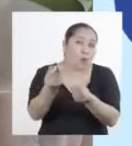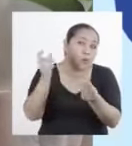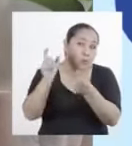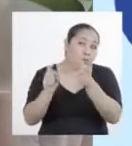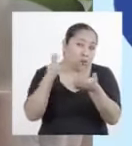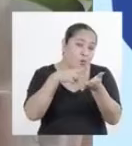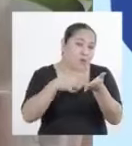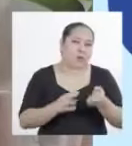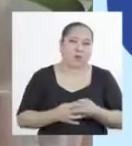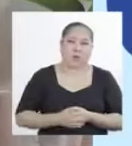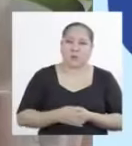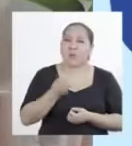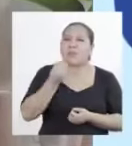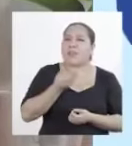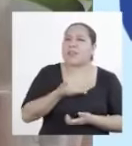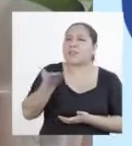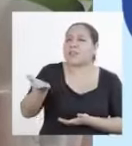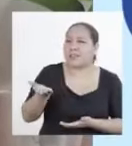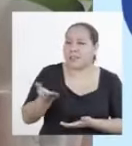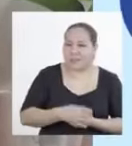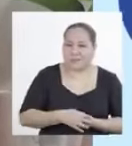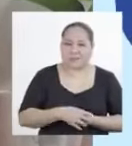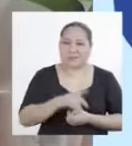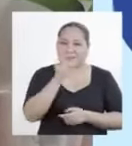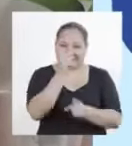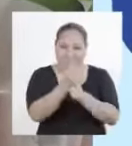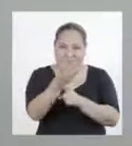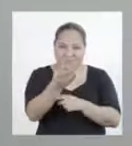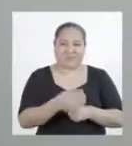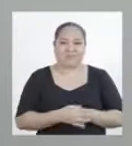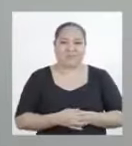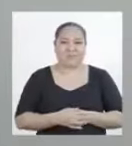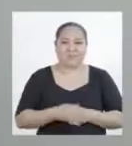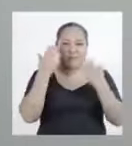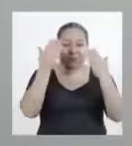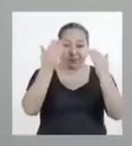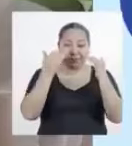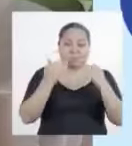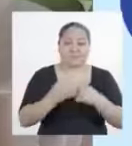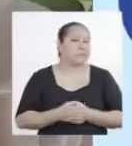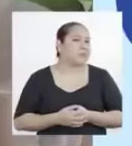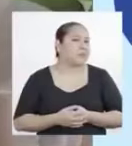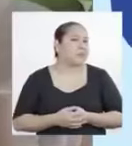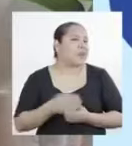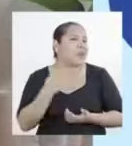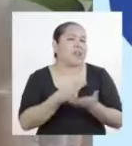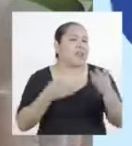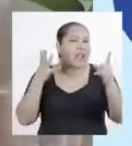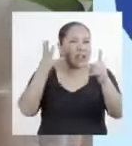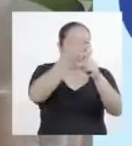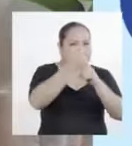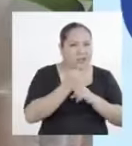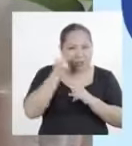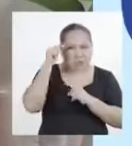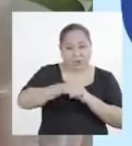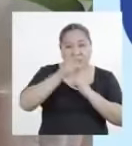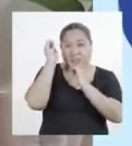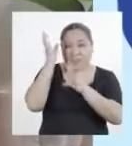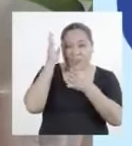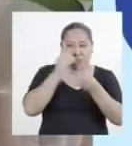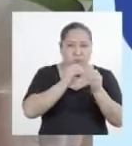una o más personas O más bien, ¿para qué comunicarle esto? ¡Exacto! Ahora bien, ¿qué queremos